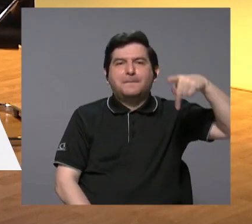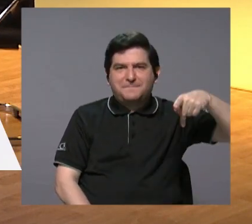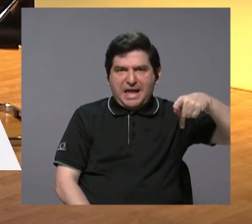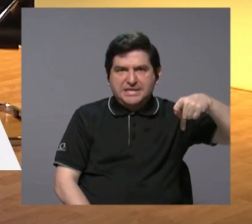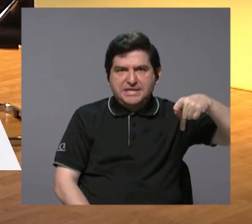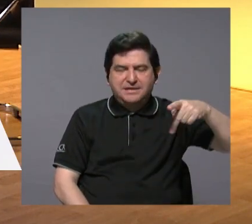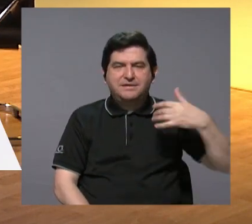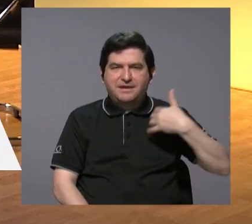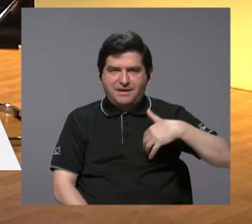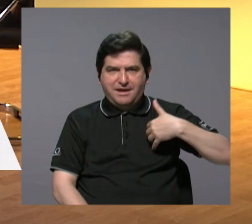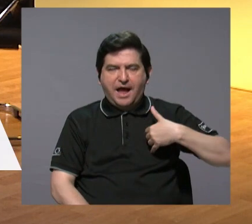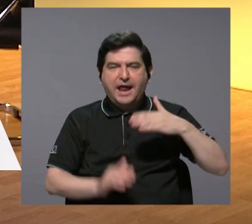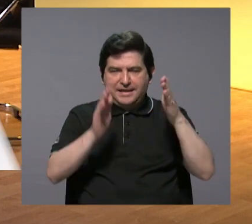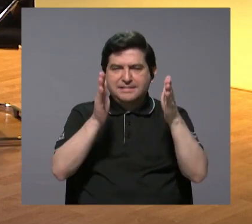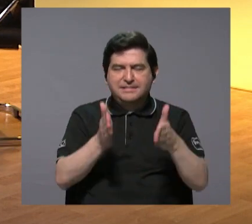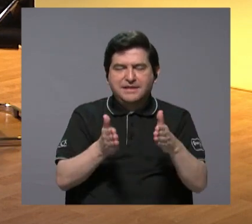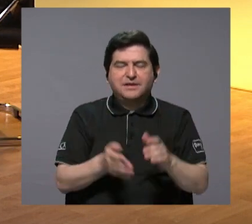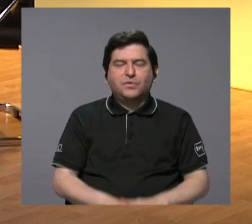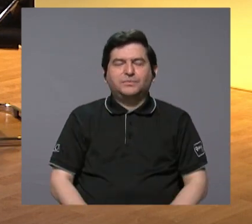Pagni, es